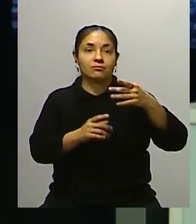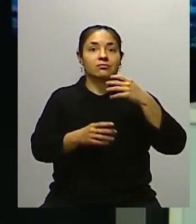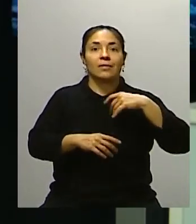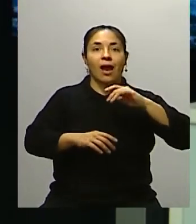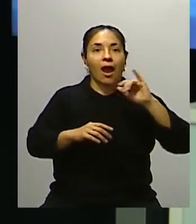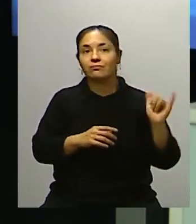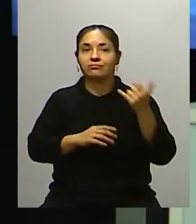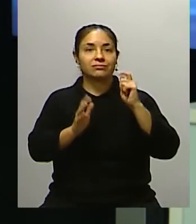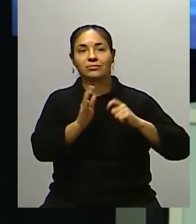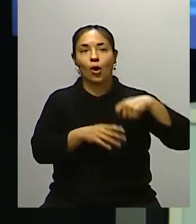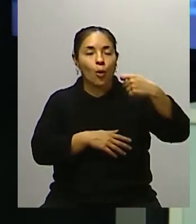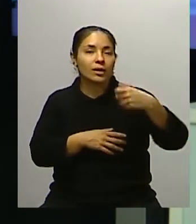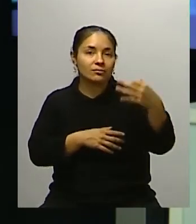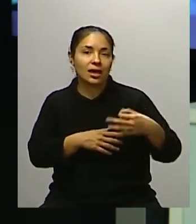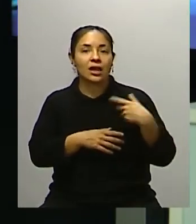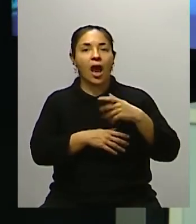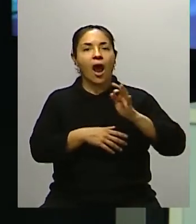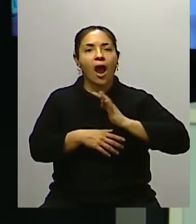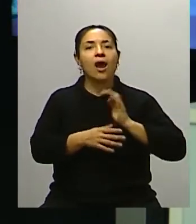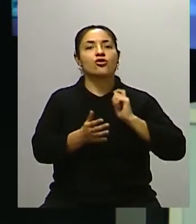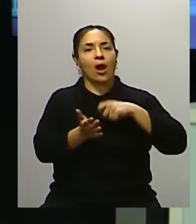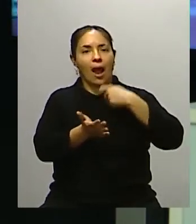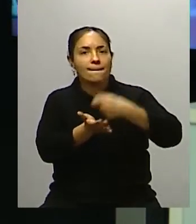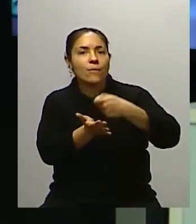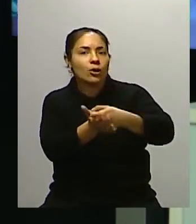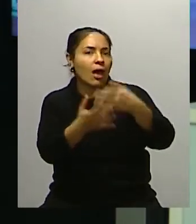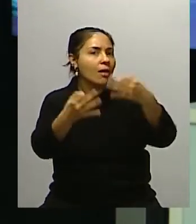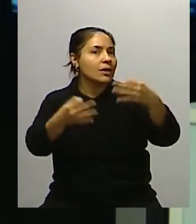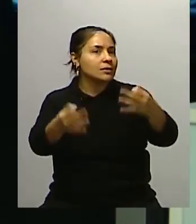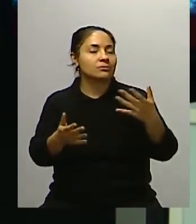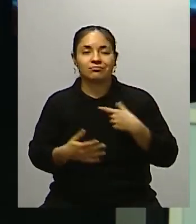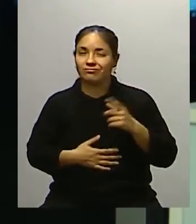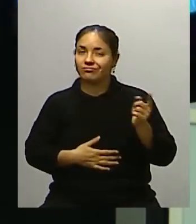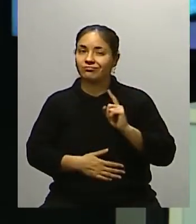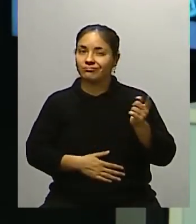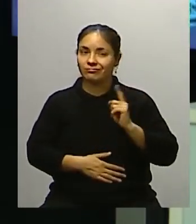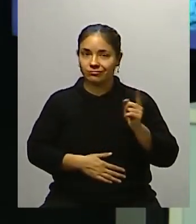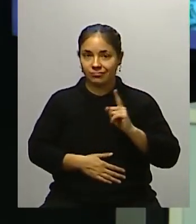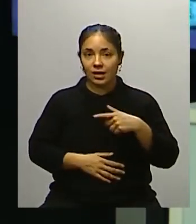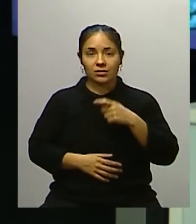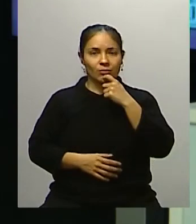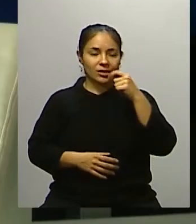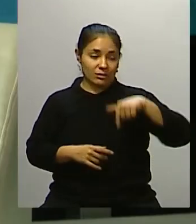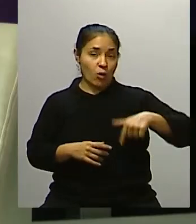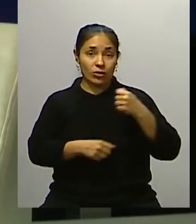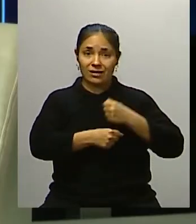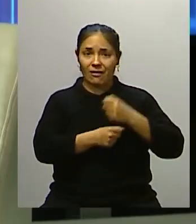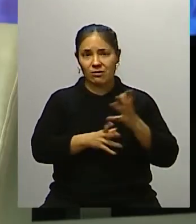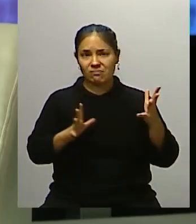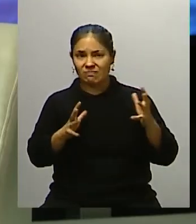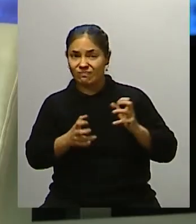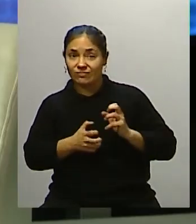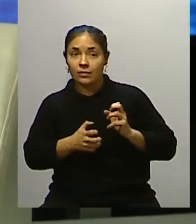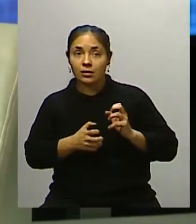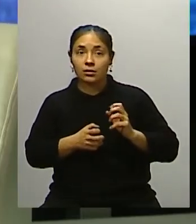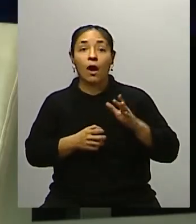mejor, los años de aporte tampoco, digo, no solamente precariza el presente, sino también el futuro. Sí, no solamente el futuro de ellos,